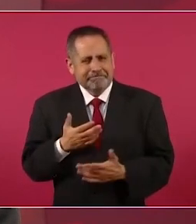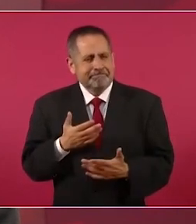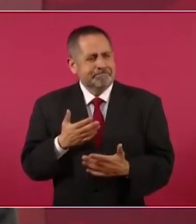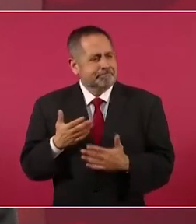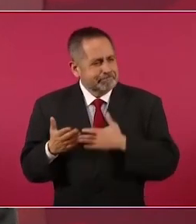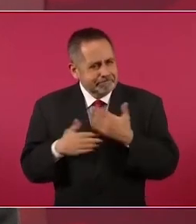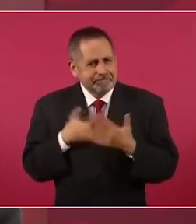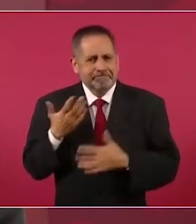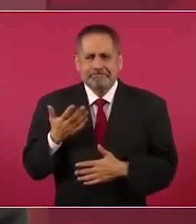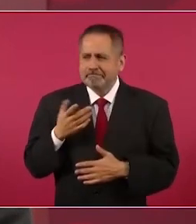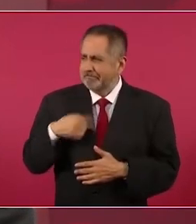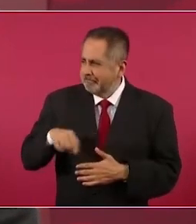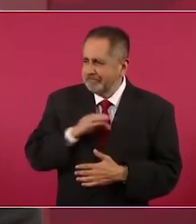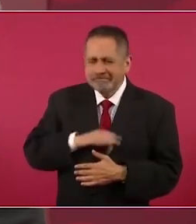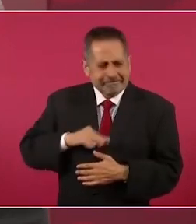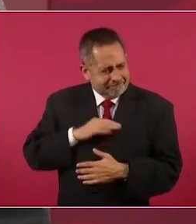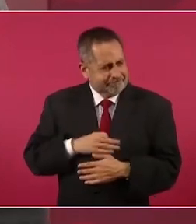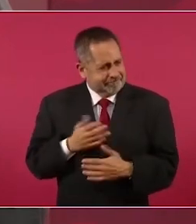alegres, felices,